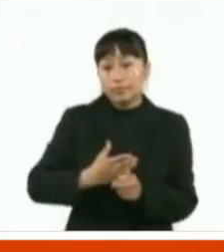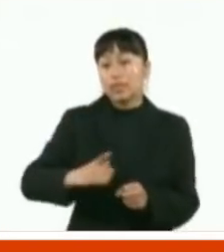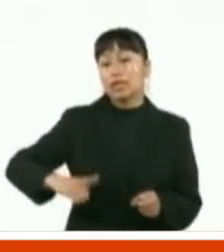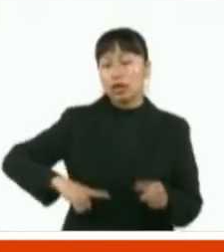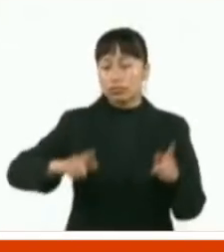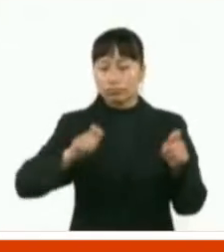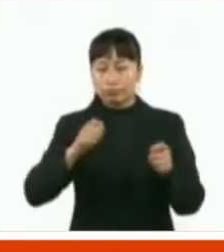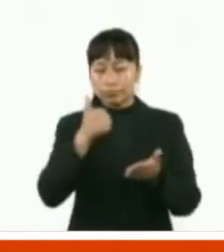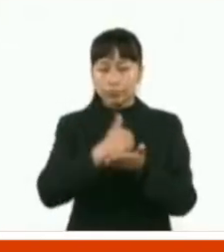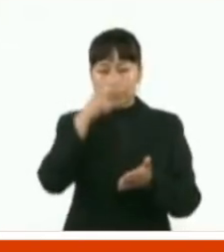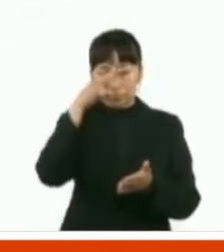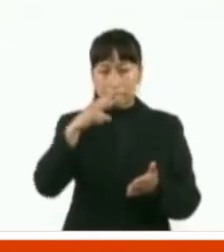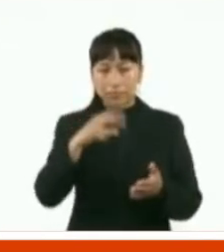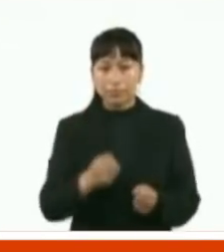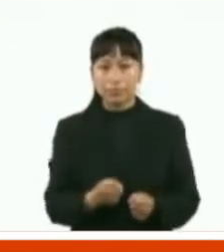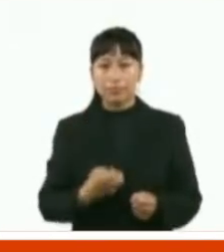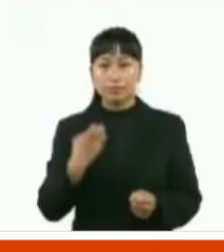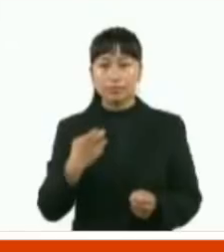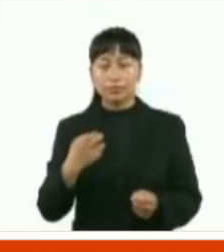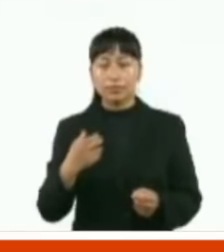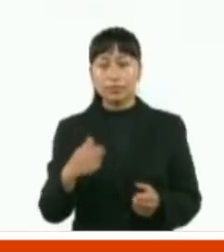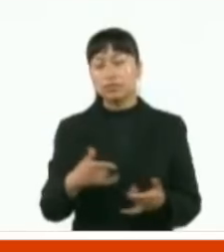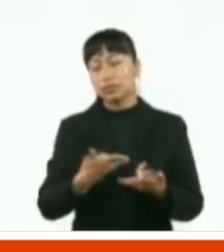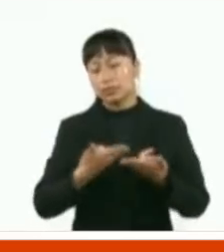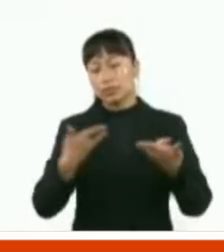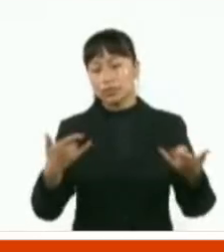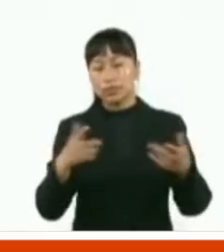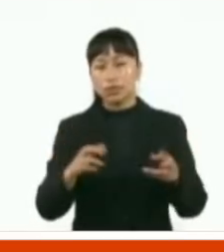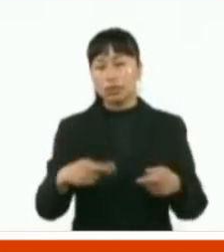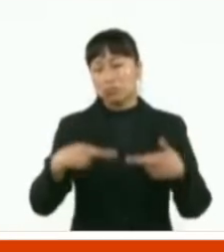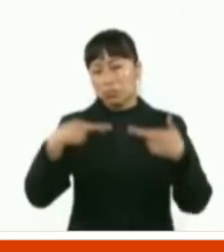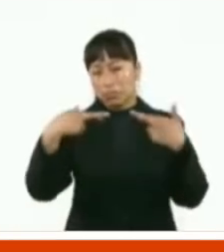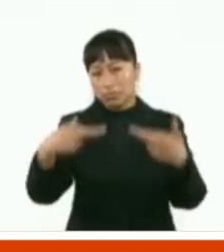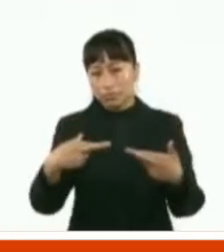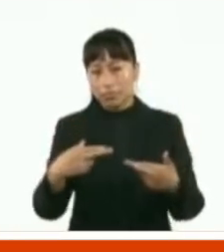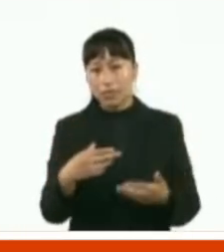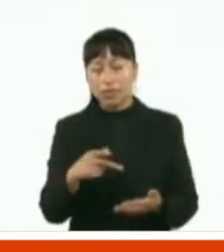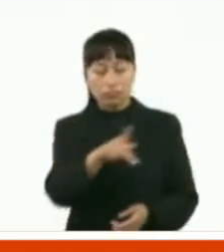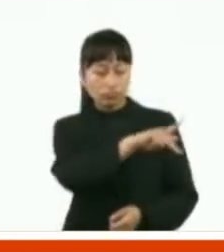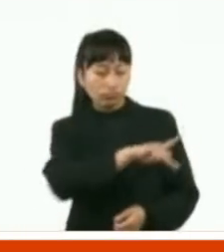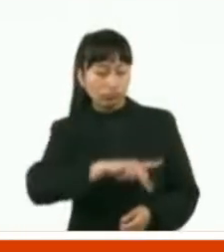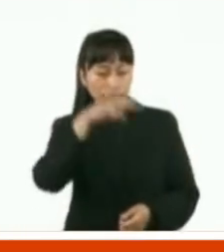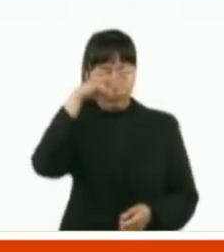pues este es un legado que dejamos al pueblo de México, no solo a la ciudad, sino al pueblo de México.